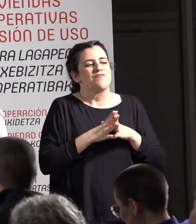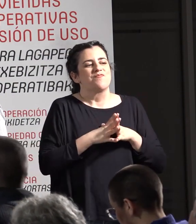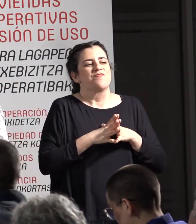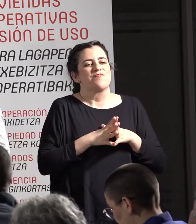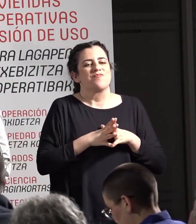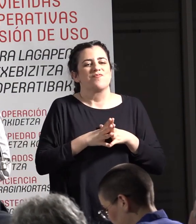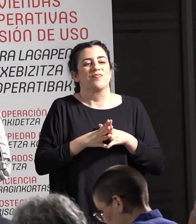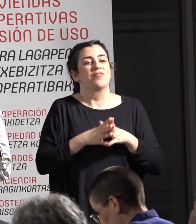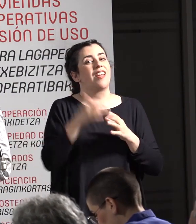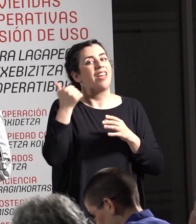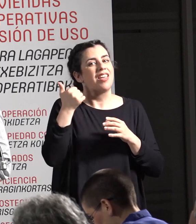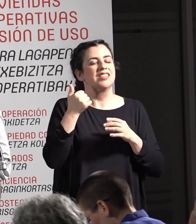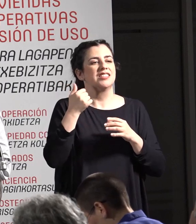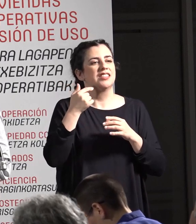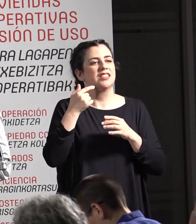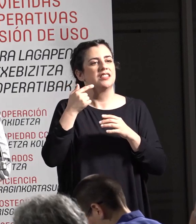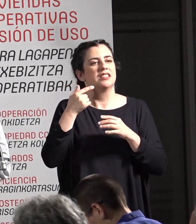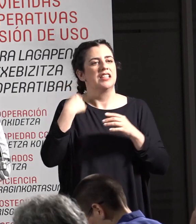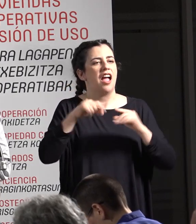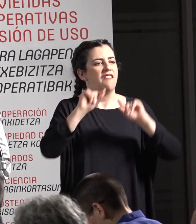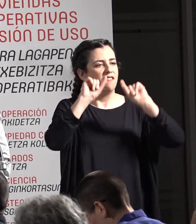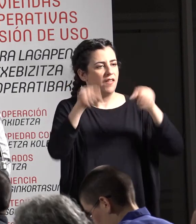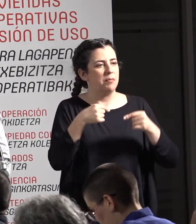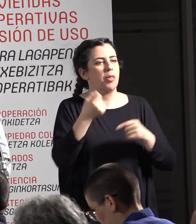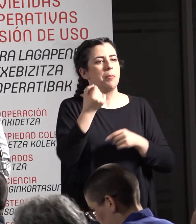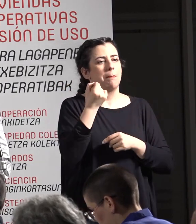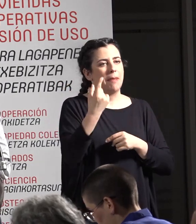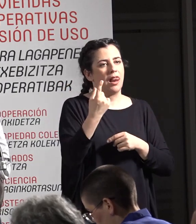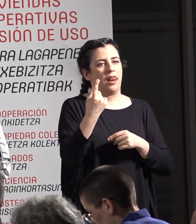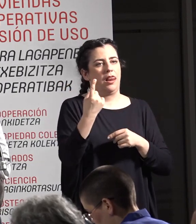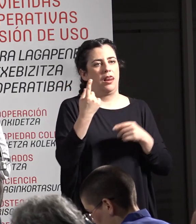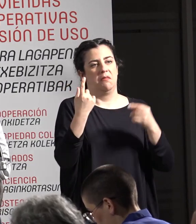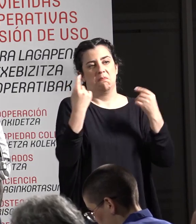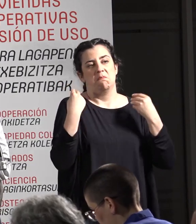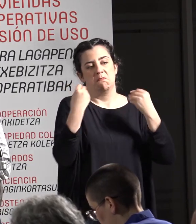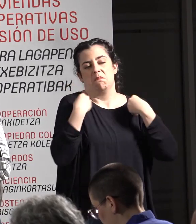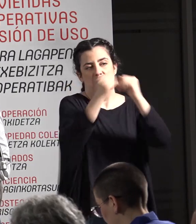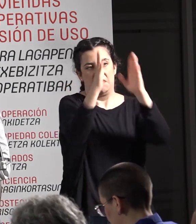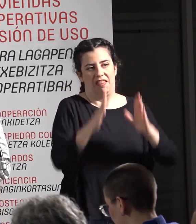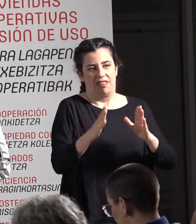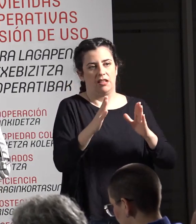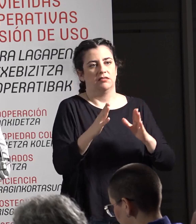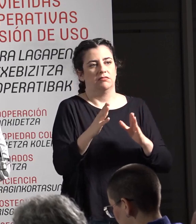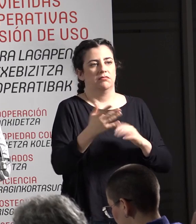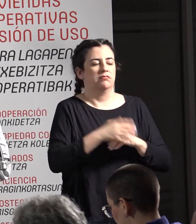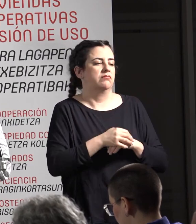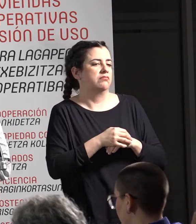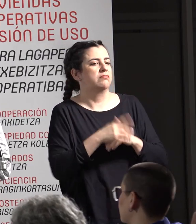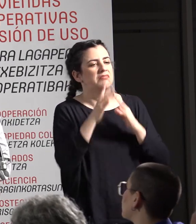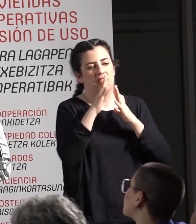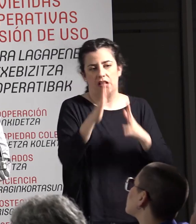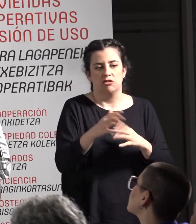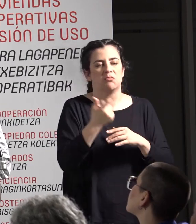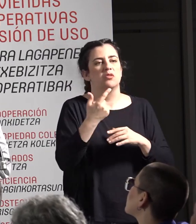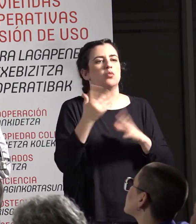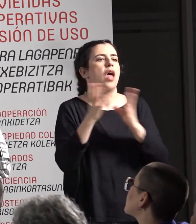Aquí se firmó, bueno, el objetivo 1.000 viviendas en 10 años, lo que he dicho 60-40. Se firmó un acuerdo con